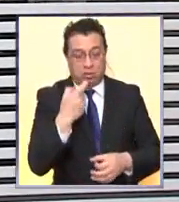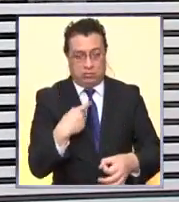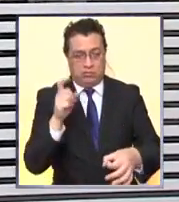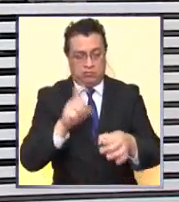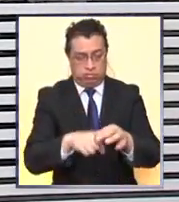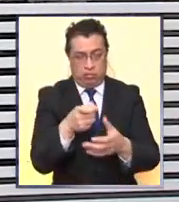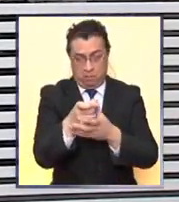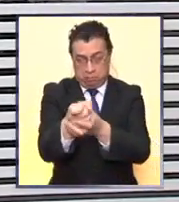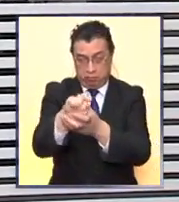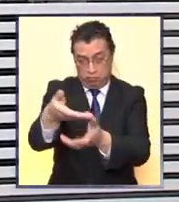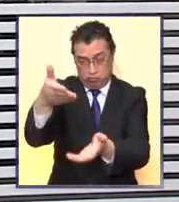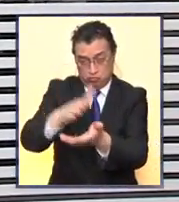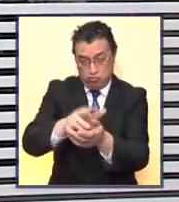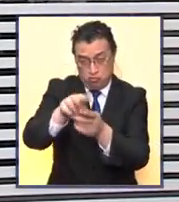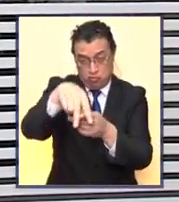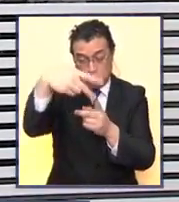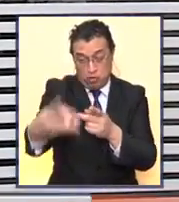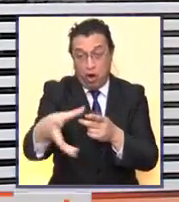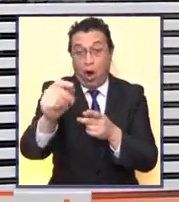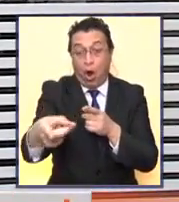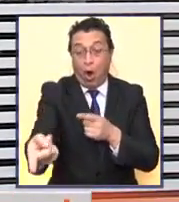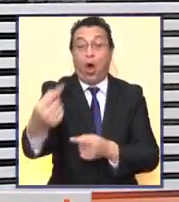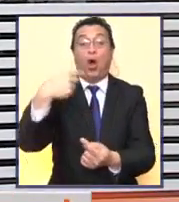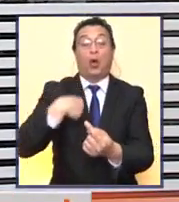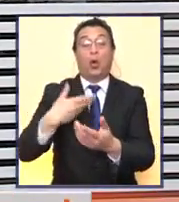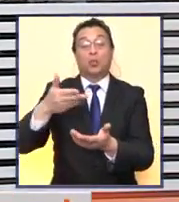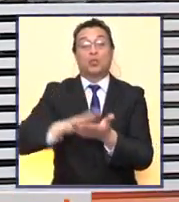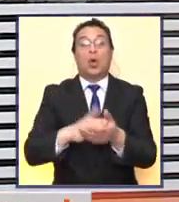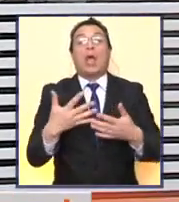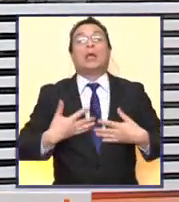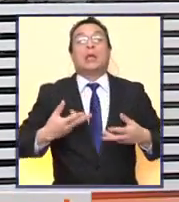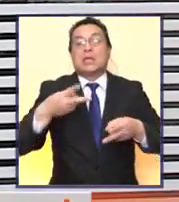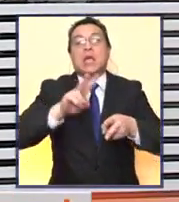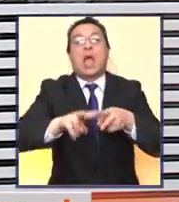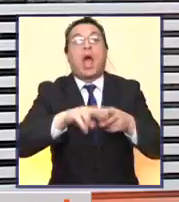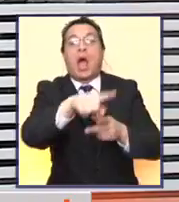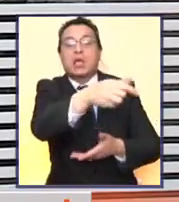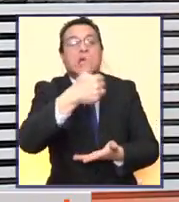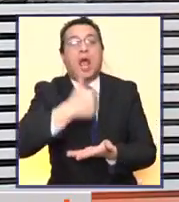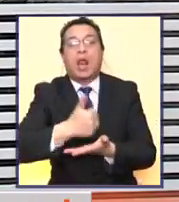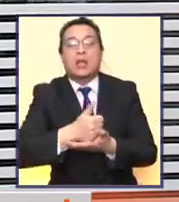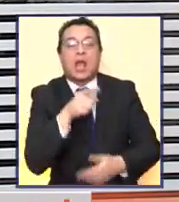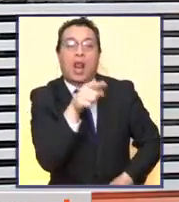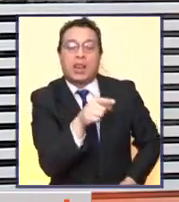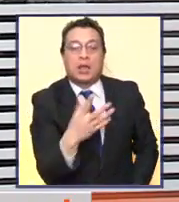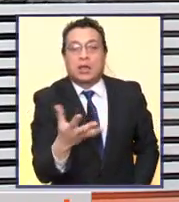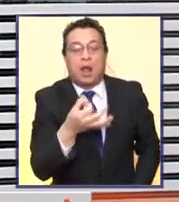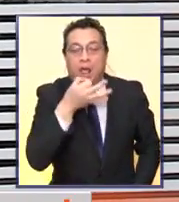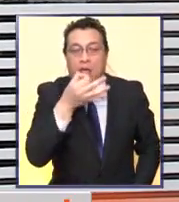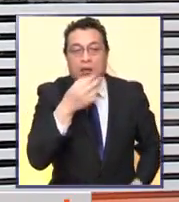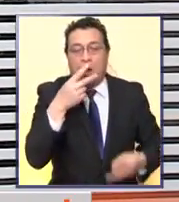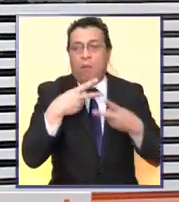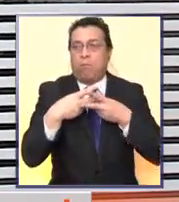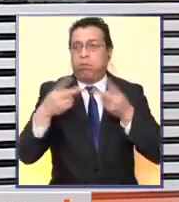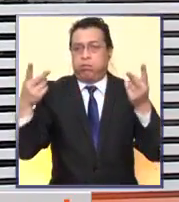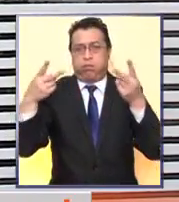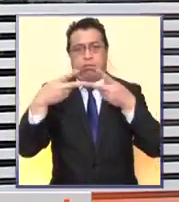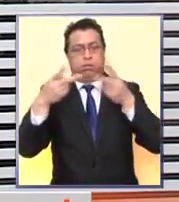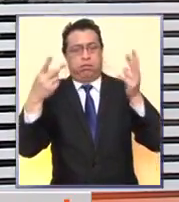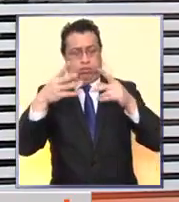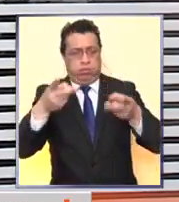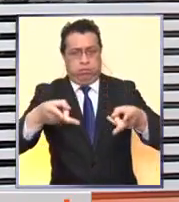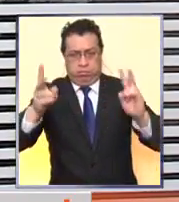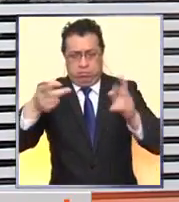a un delincuente o bien sea muerta ella misma? ¿Qué va a pasar en ese minuto con el gran lanzamiento que hizo el alcalde hoy